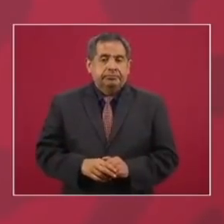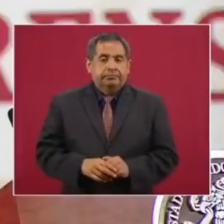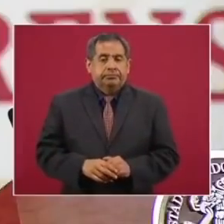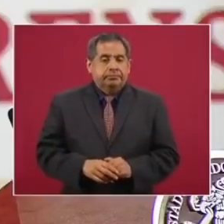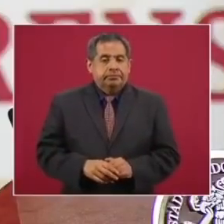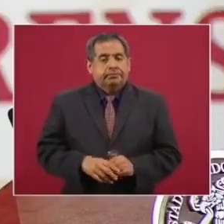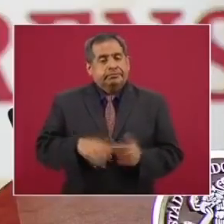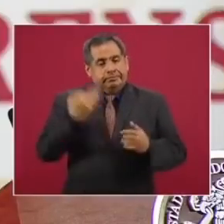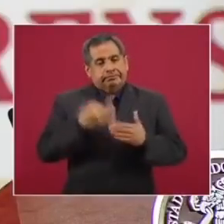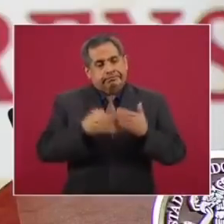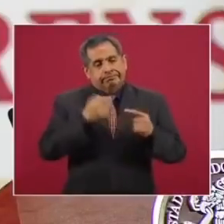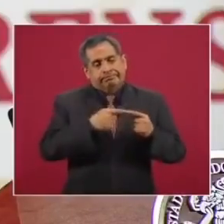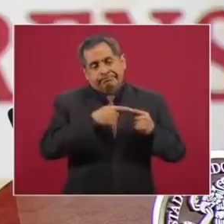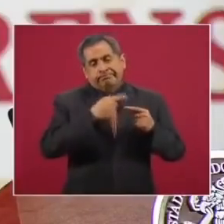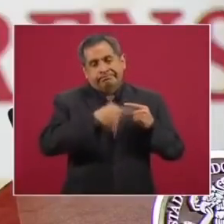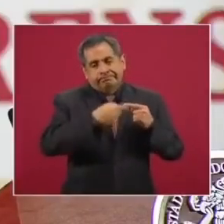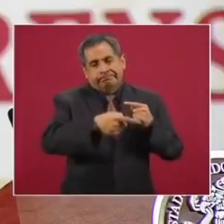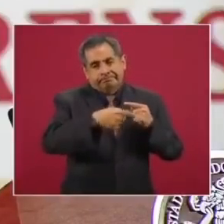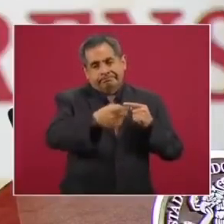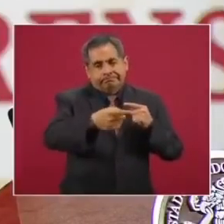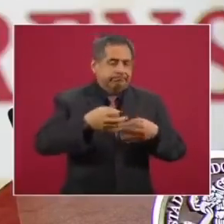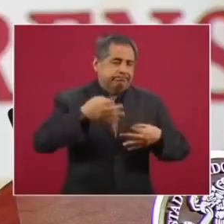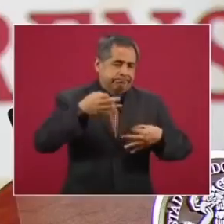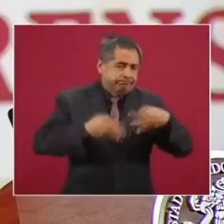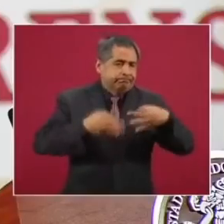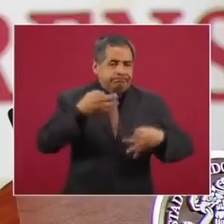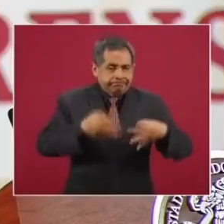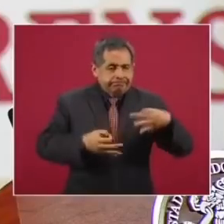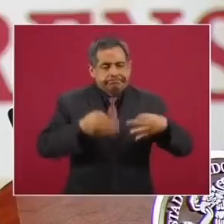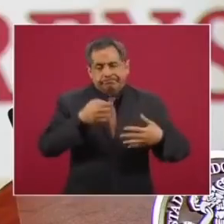aunque faltan audiencias y